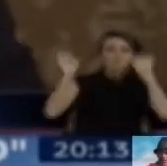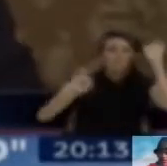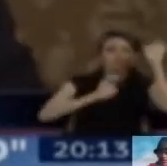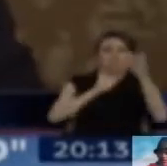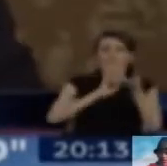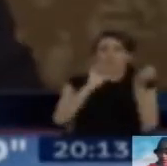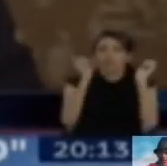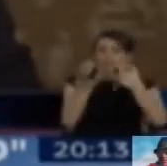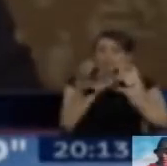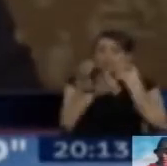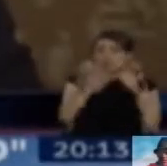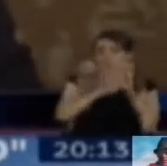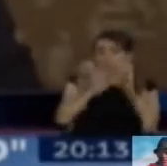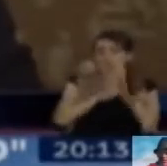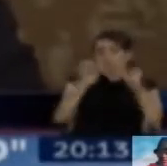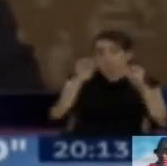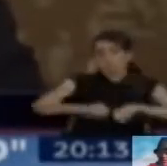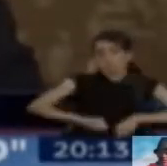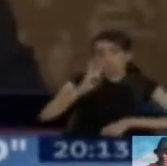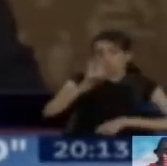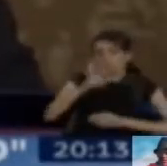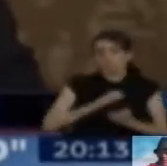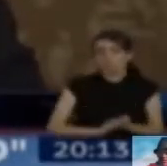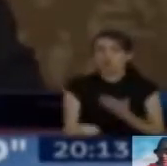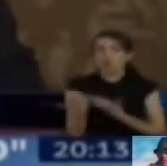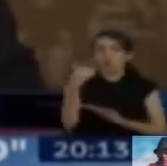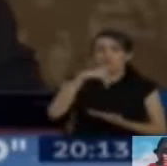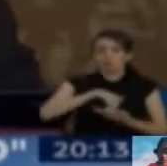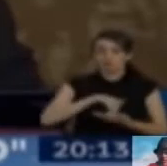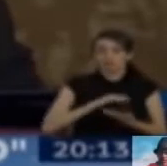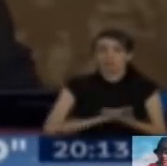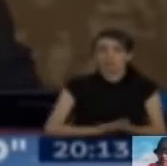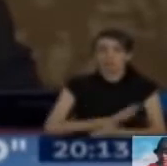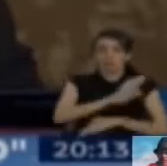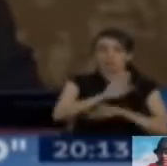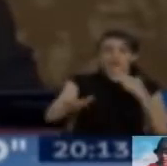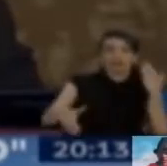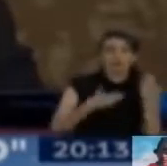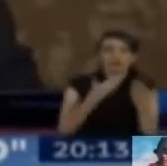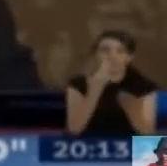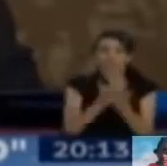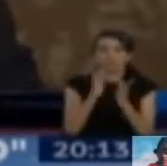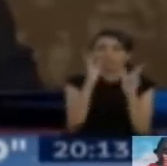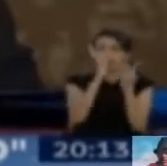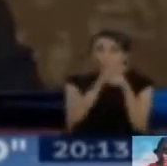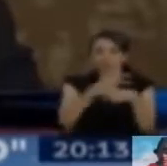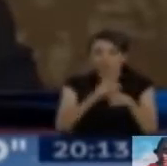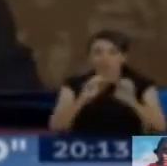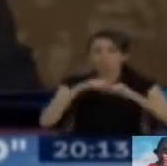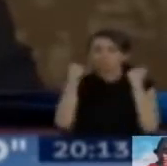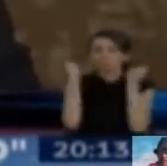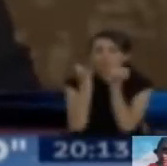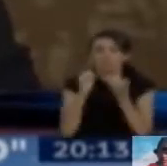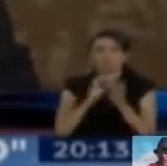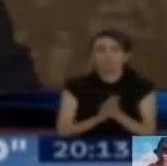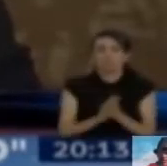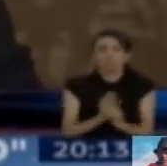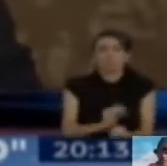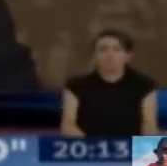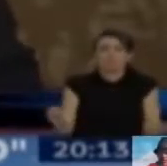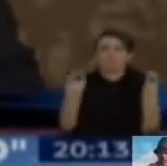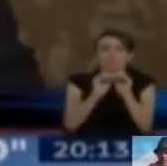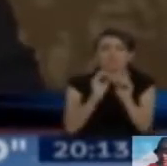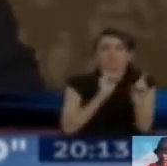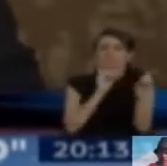las reformas legales necesarias. Ratificamos el llamado a todos los sectores productivos y sociales a profundizar